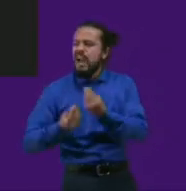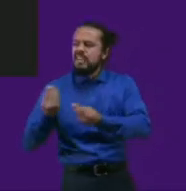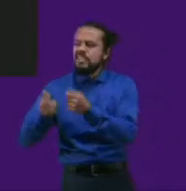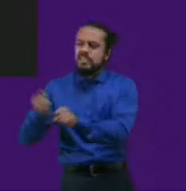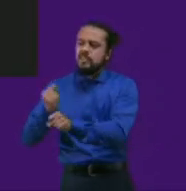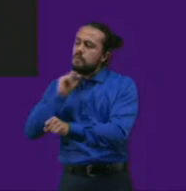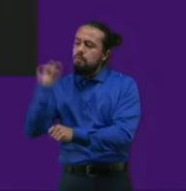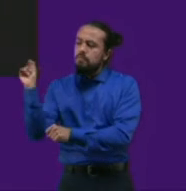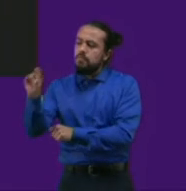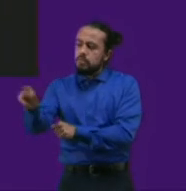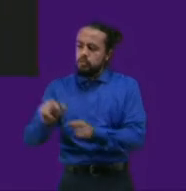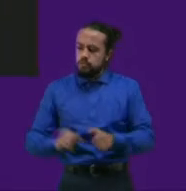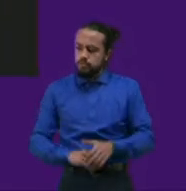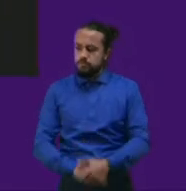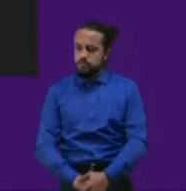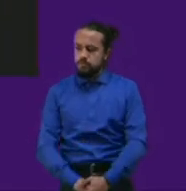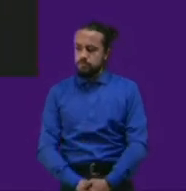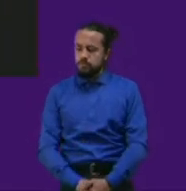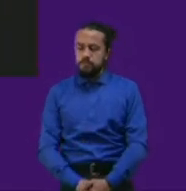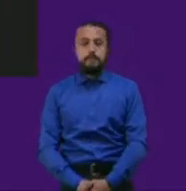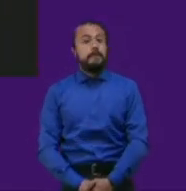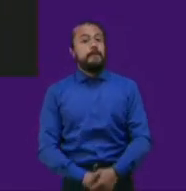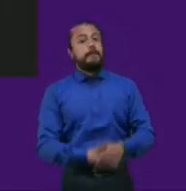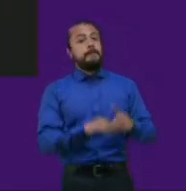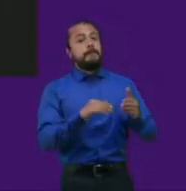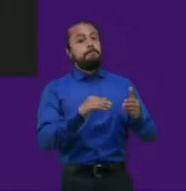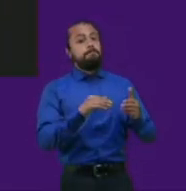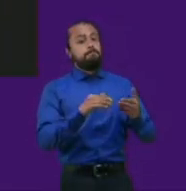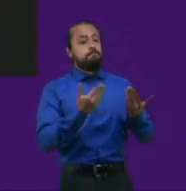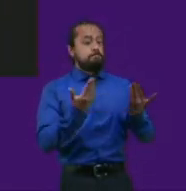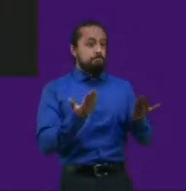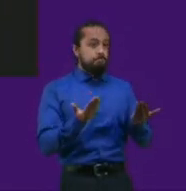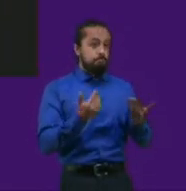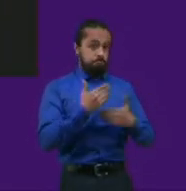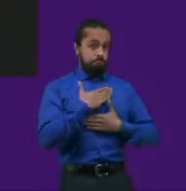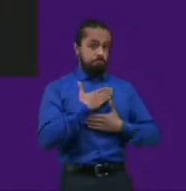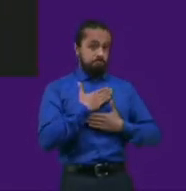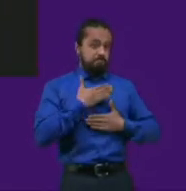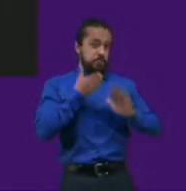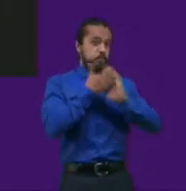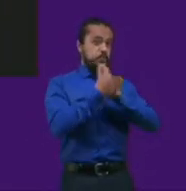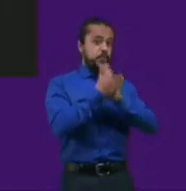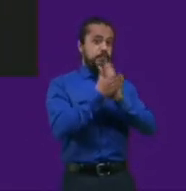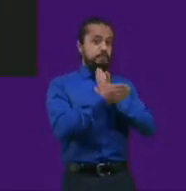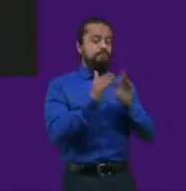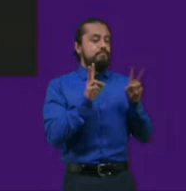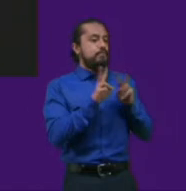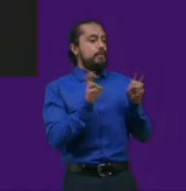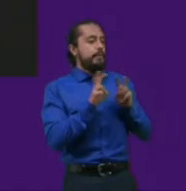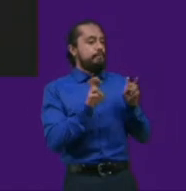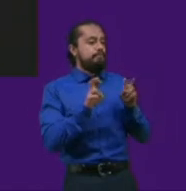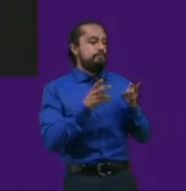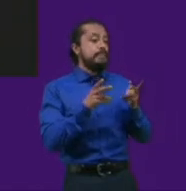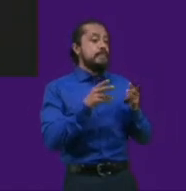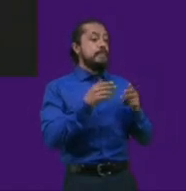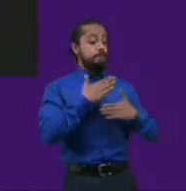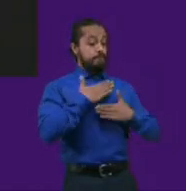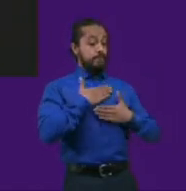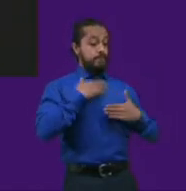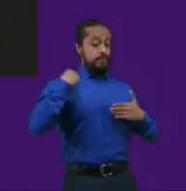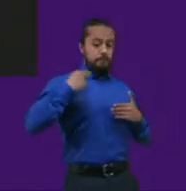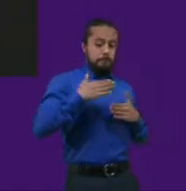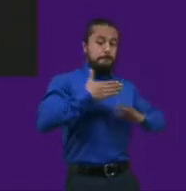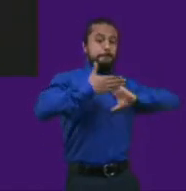lanzarte al emprendimiento? Bueno, no, yo les cuento un poco de ese tema y es un poco la historia